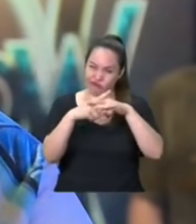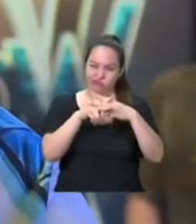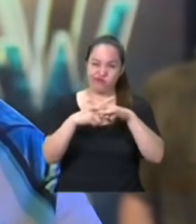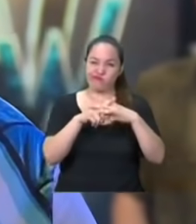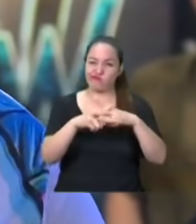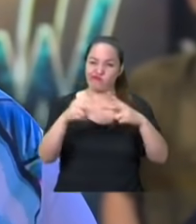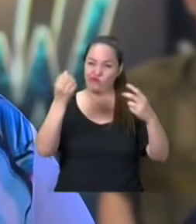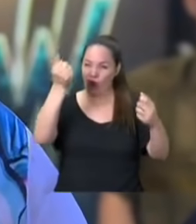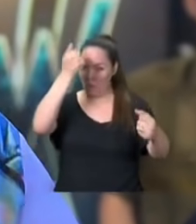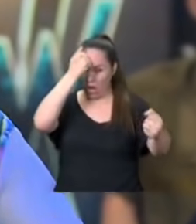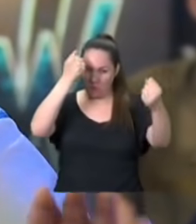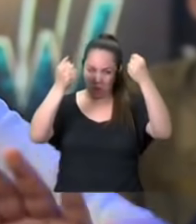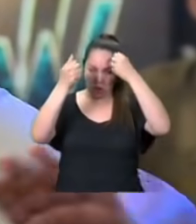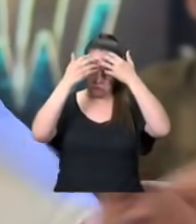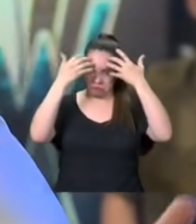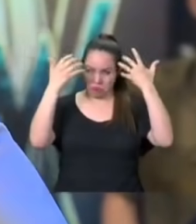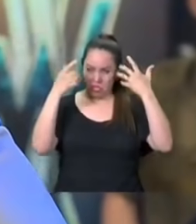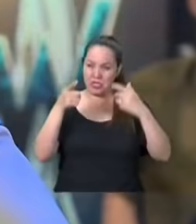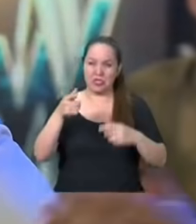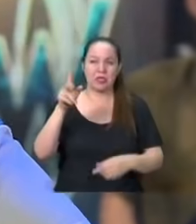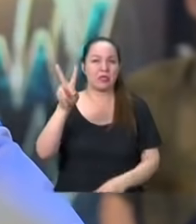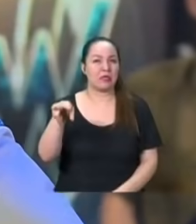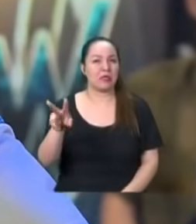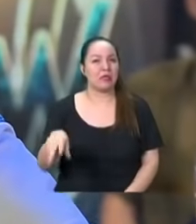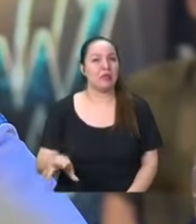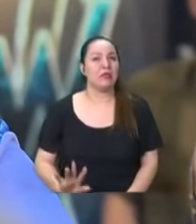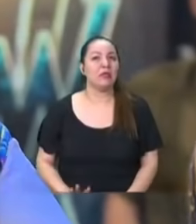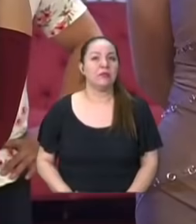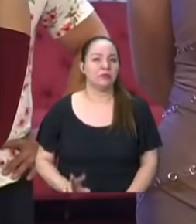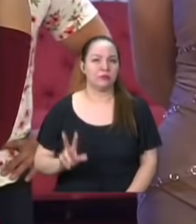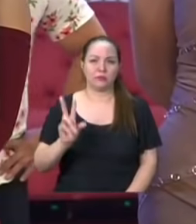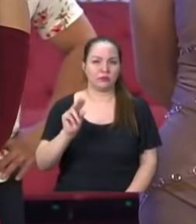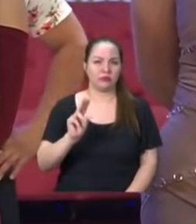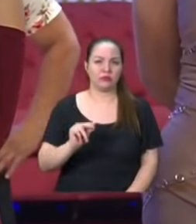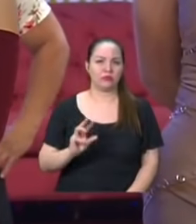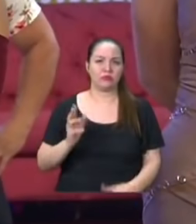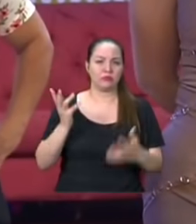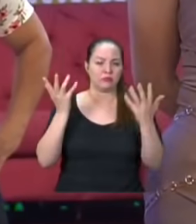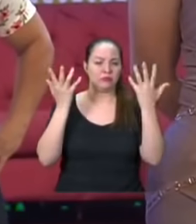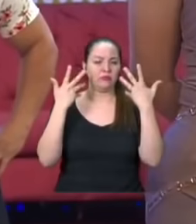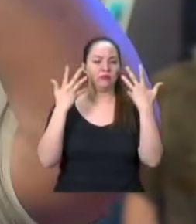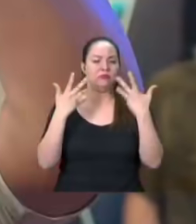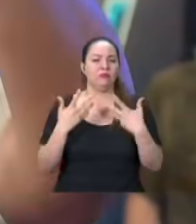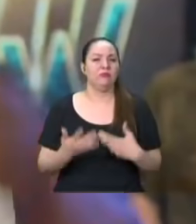A ver. Dígame. No voy a andar ofensivo, nomás voy a decir, voy a oír lo que usted me dice. ¿Por qué voy a estar ofensivo?